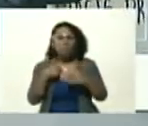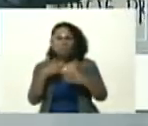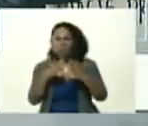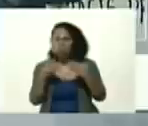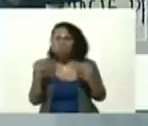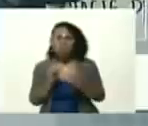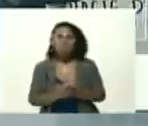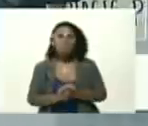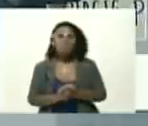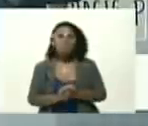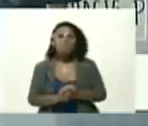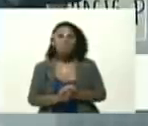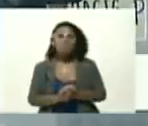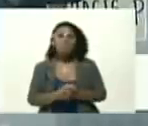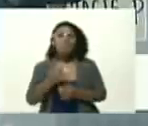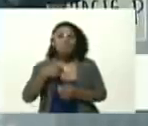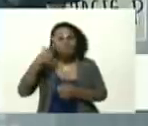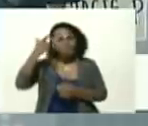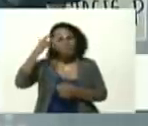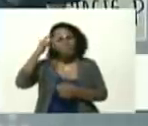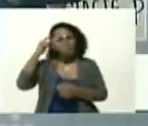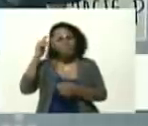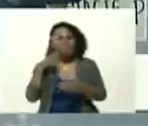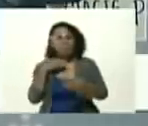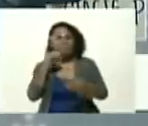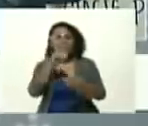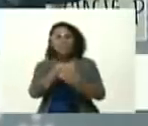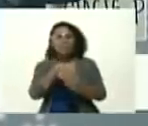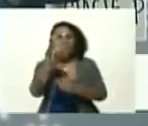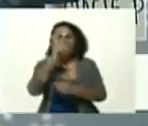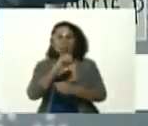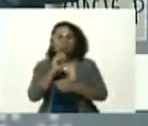todo. Recuerdo el allanamiento del año